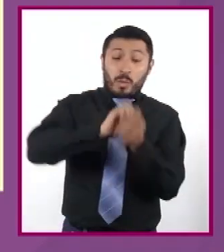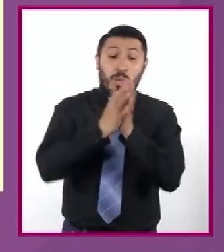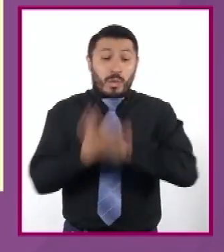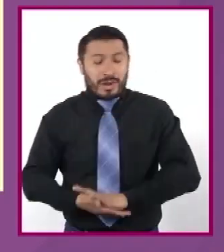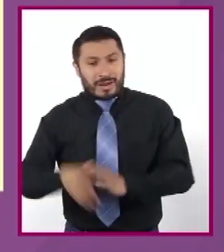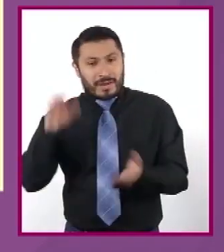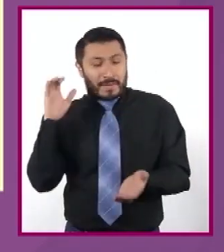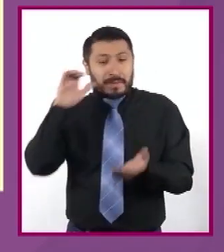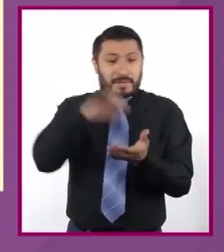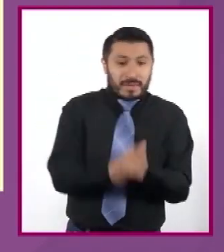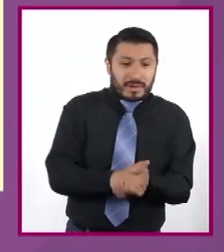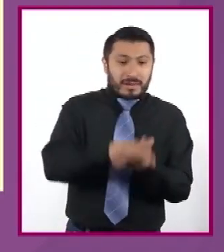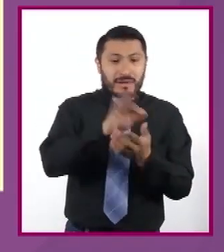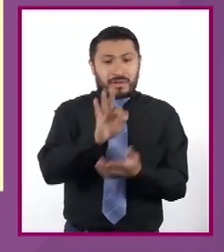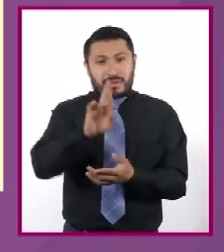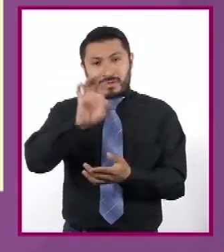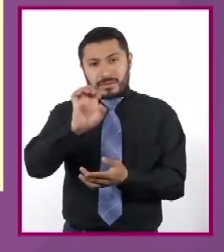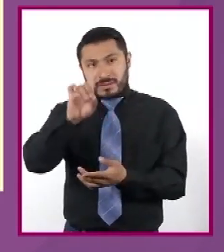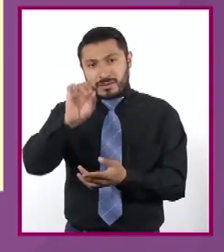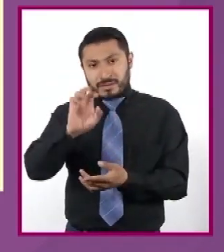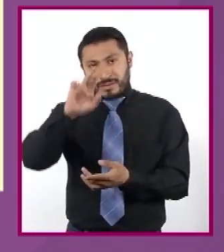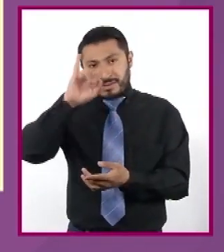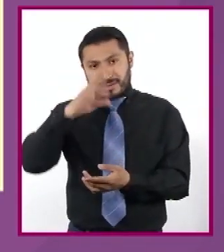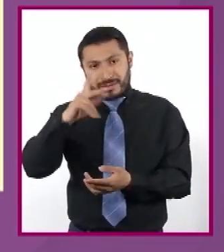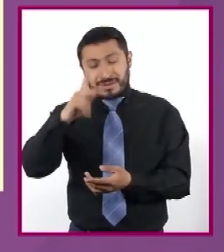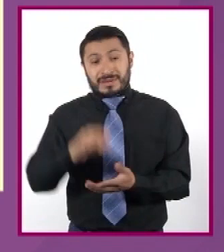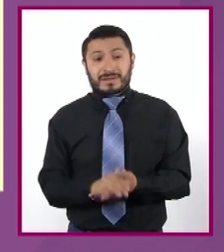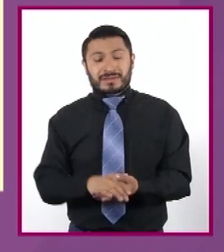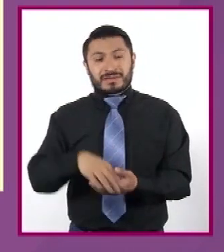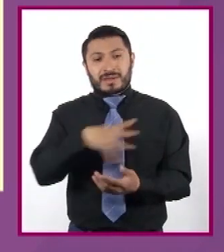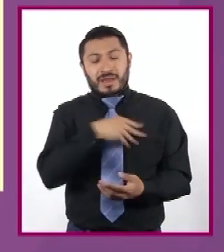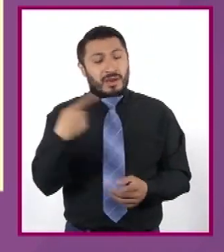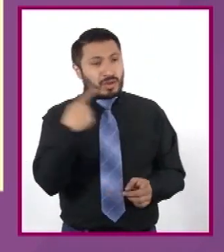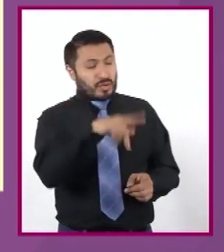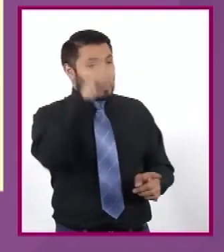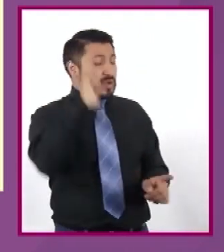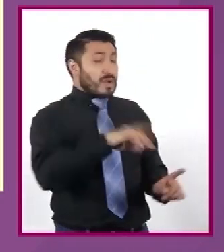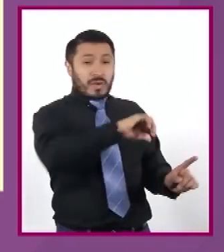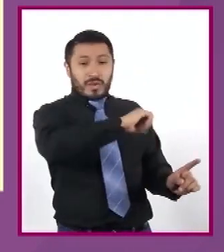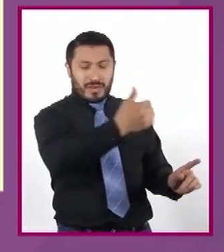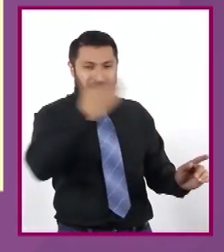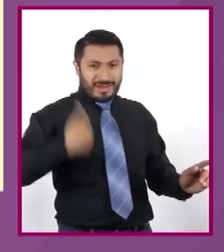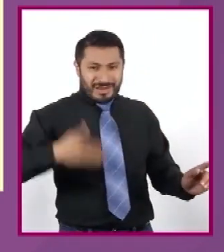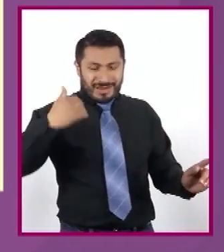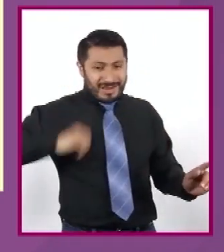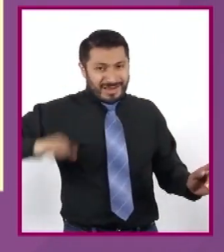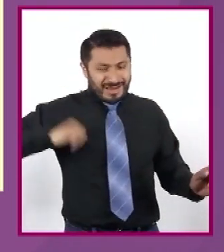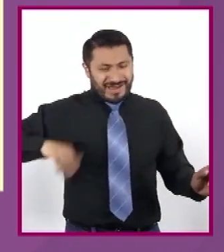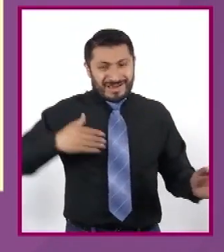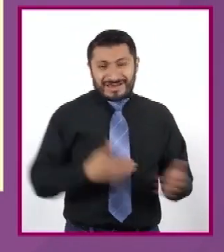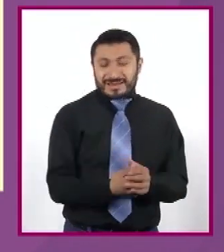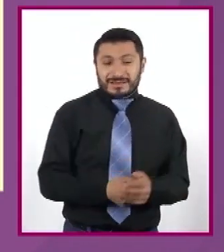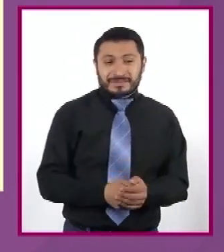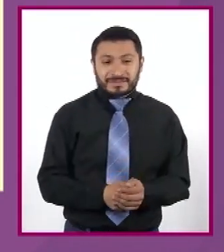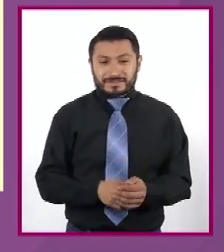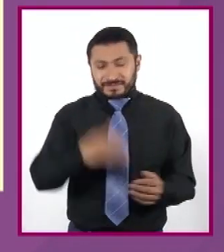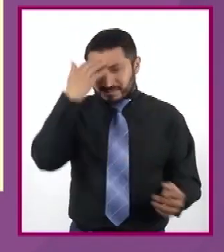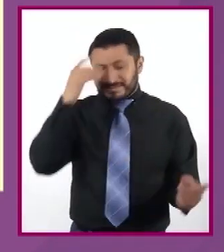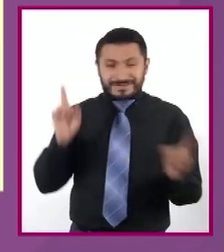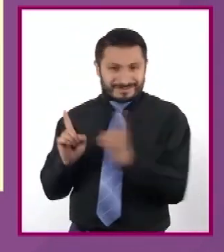termina casándose con Frederick Ainsworth Hyde, hijo de la señora Ainsworth, quien había conocido tiempo